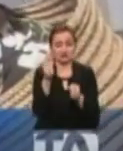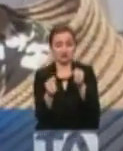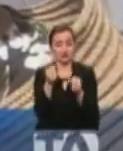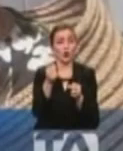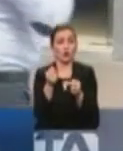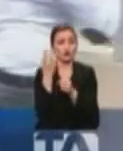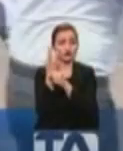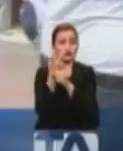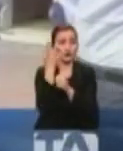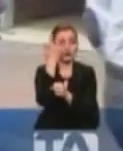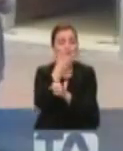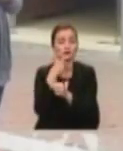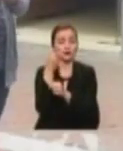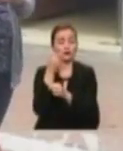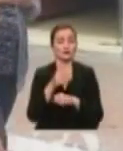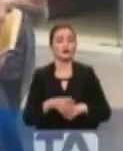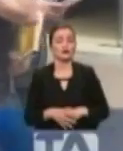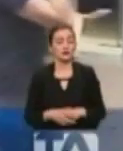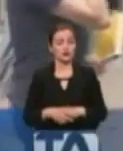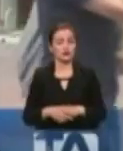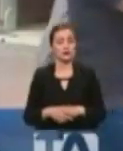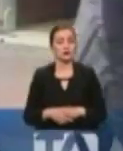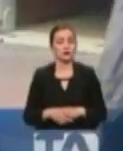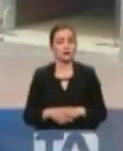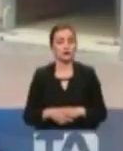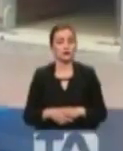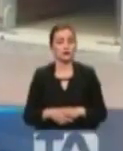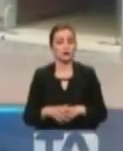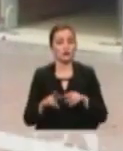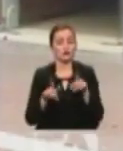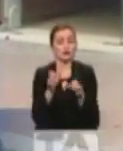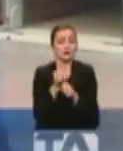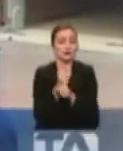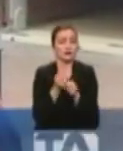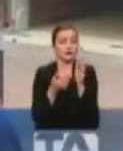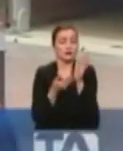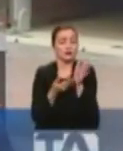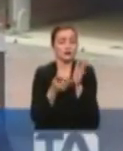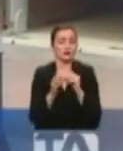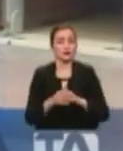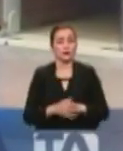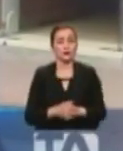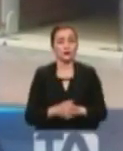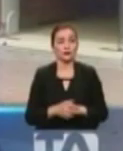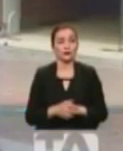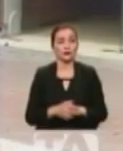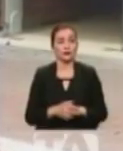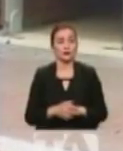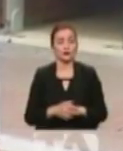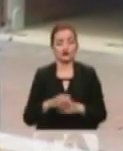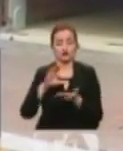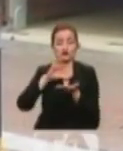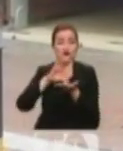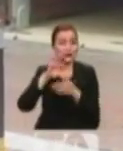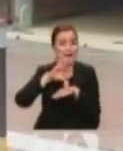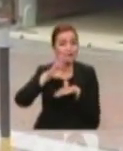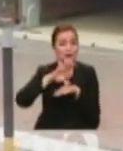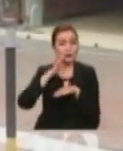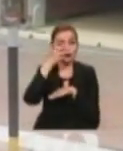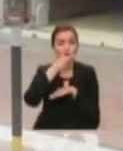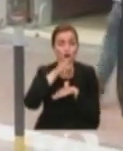los del trole. Hay algunas que ha hecho. Por ejemplo, ahorita últimamente creo que está todo el centro de la ciudad